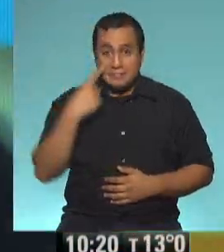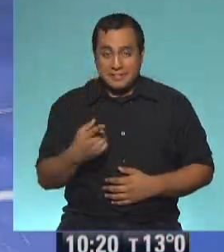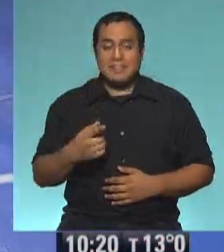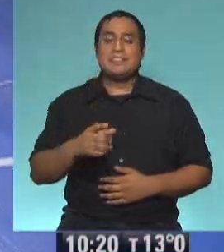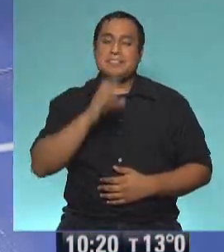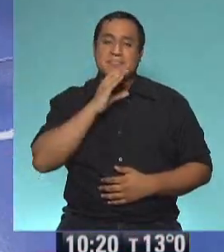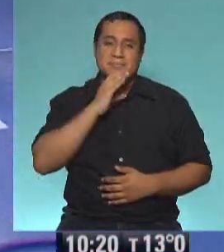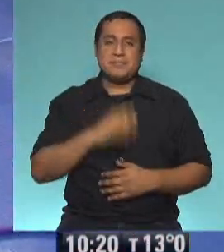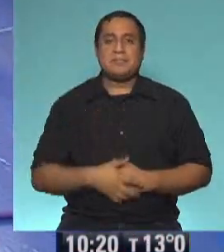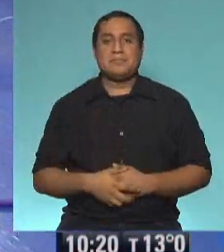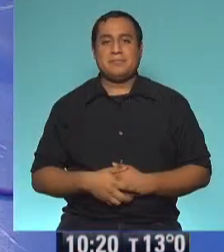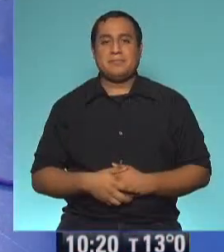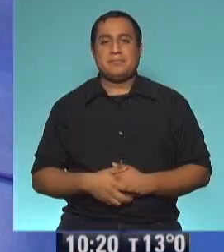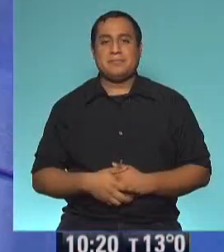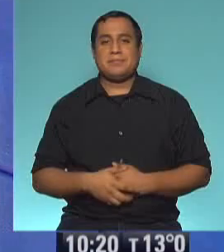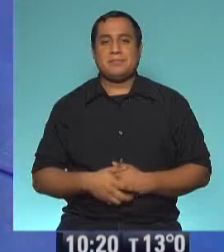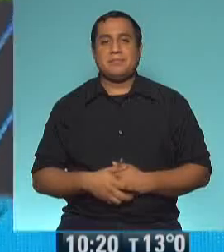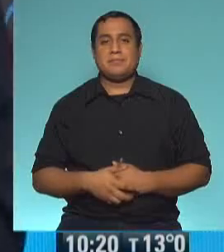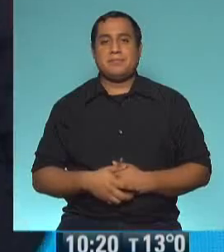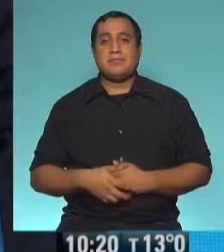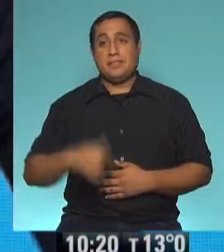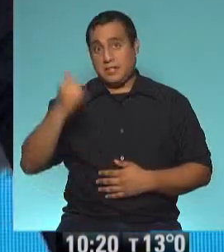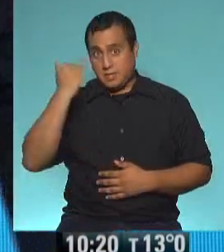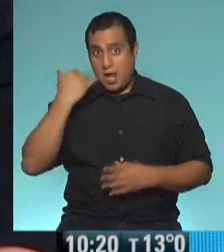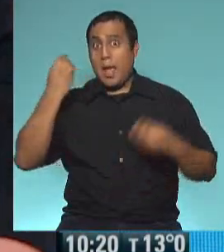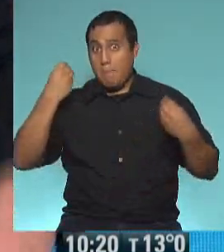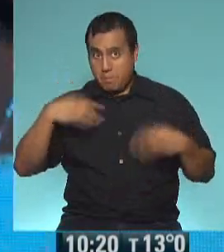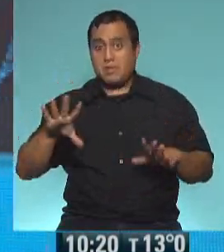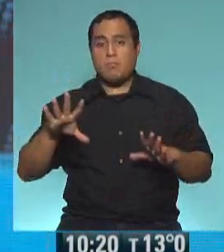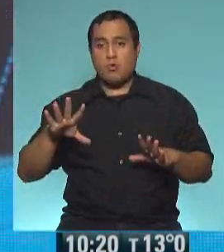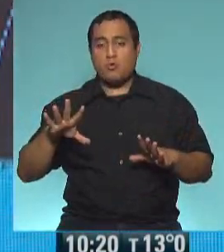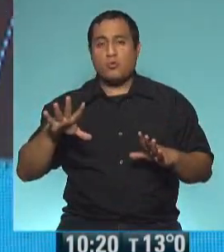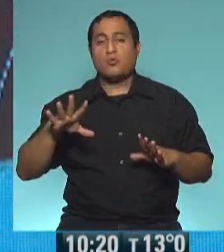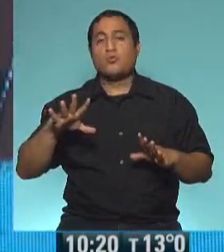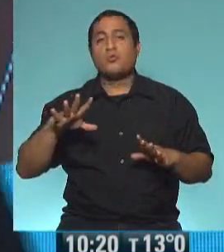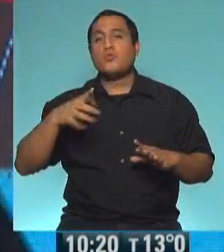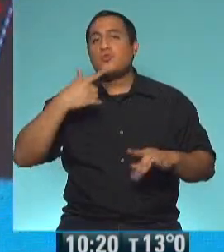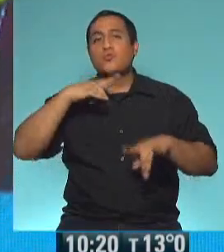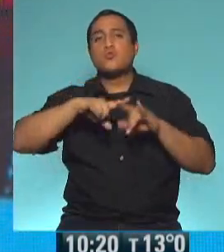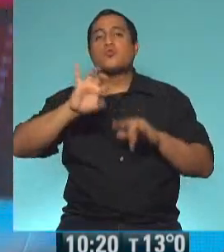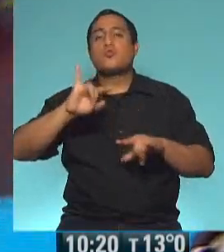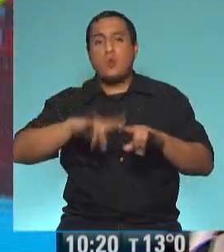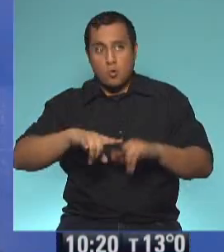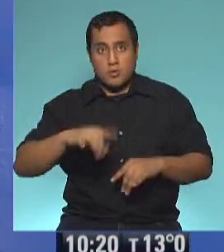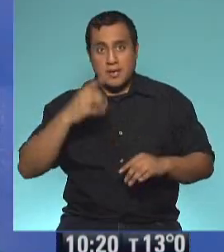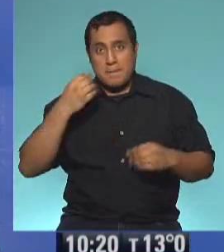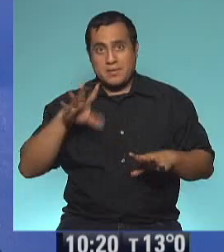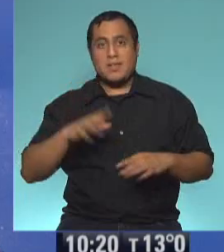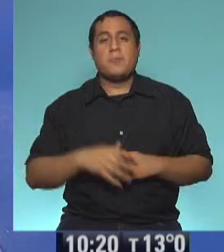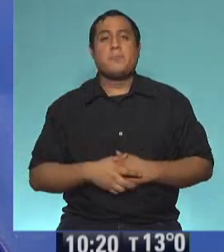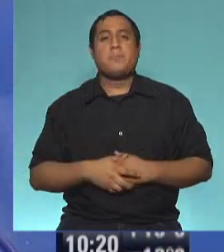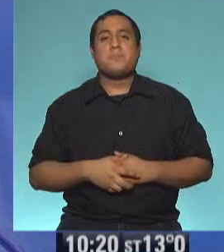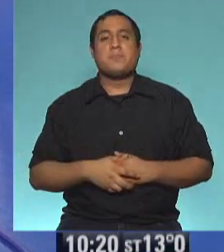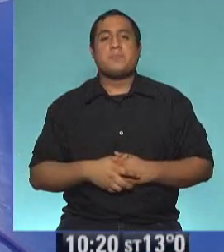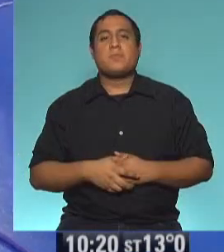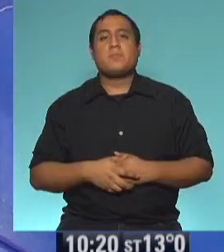grande el payaso. Mirá que bien que me sale esto. Bueno, ya empezamos a hacer el show. Perfecto, mira el payaso melenita. Ay, porque cuando ya te pones el vestuario, ya te